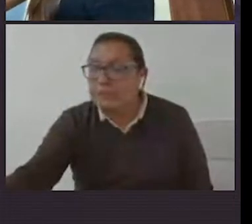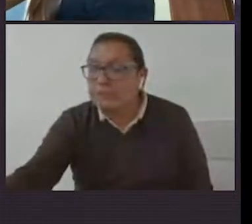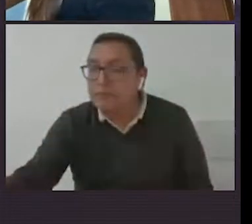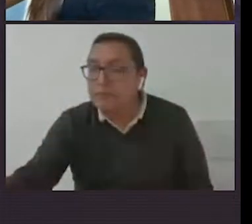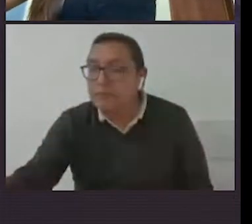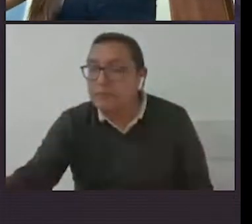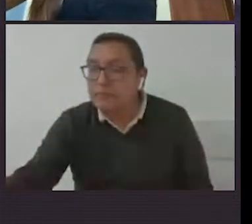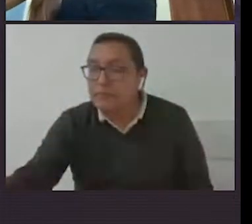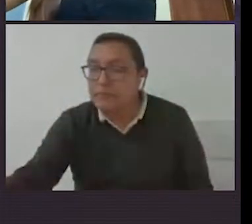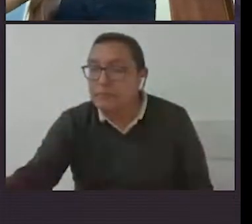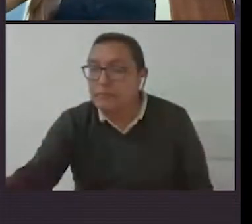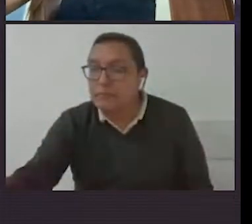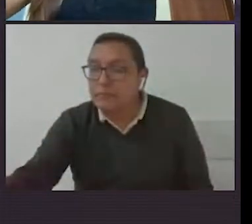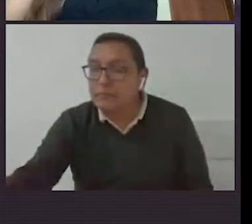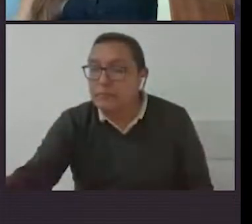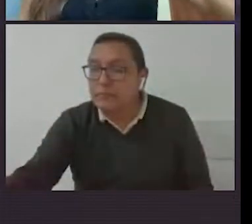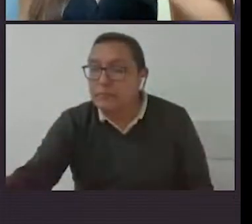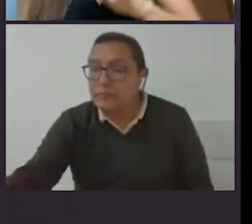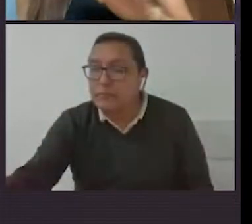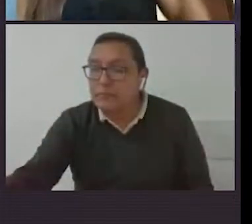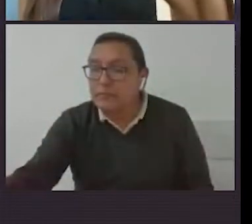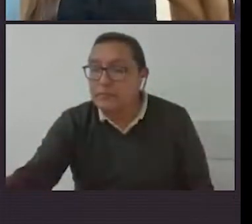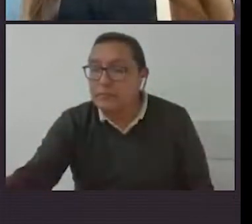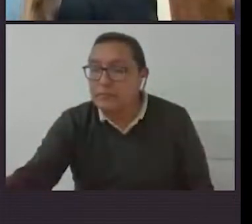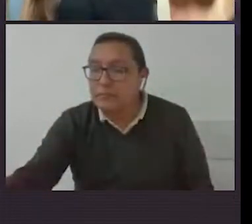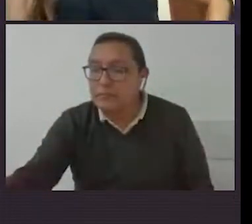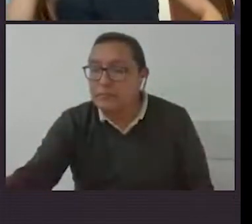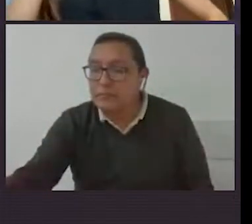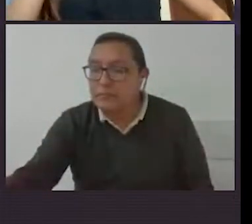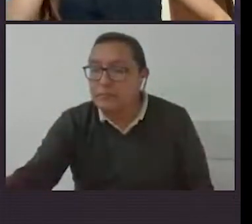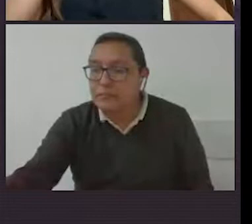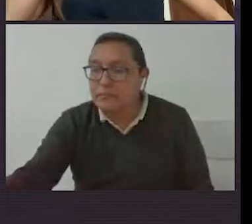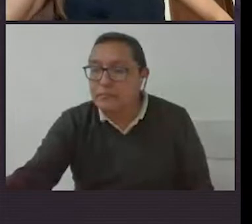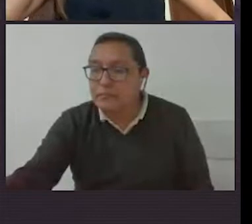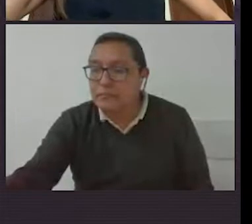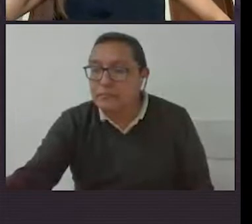pongan listo, lista, que todos estén parados. Y los voy a esperar.